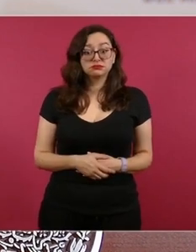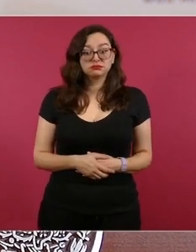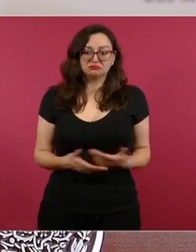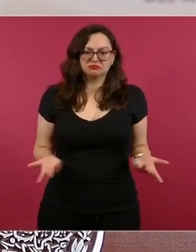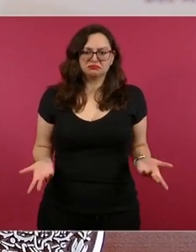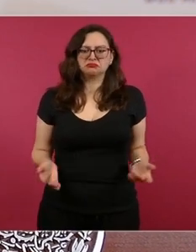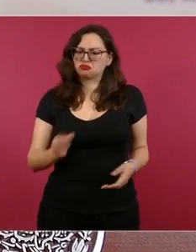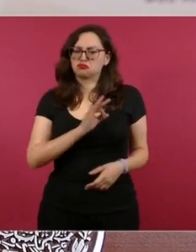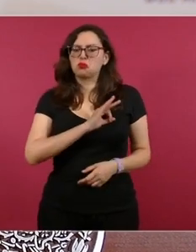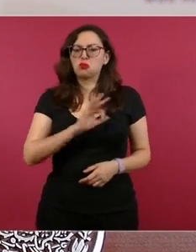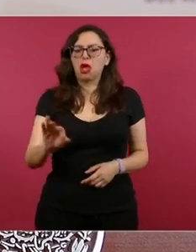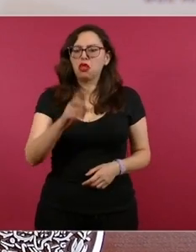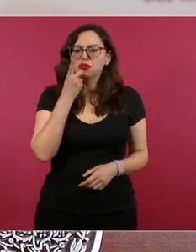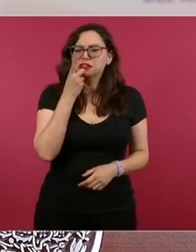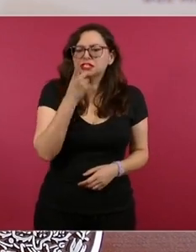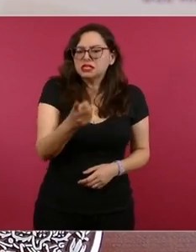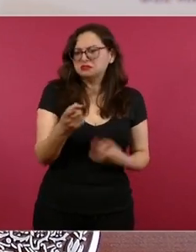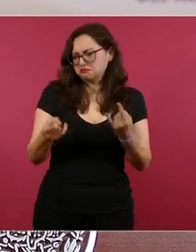lo vamos a poder decir?